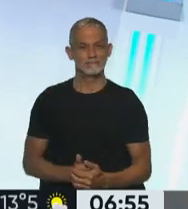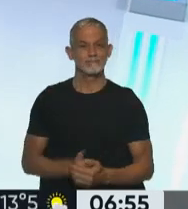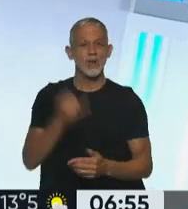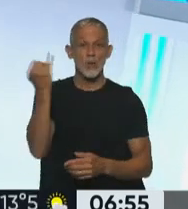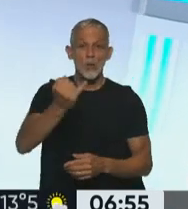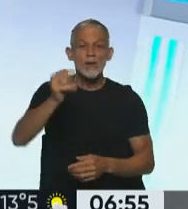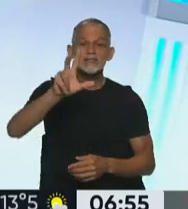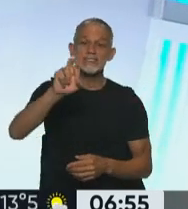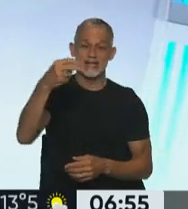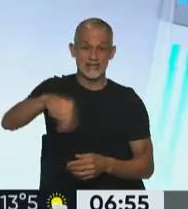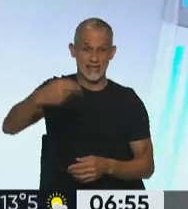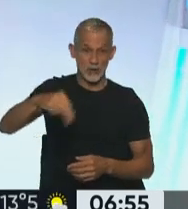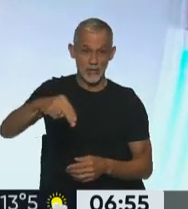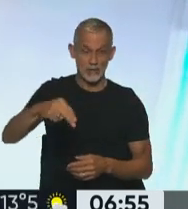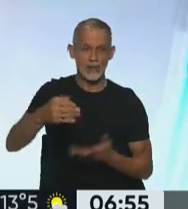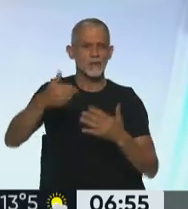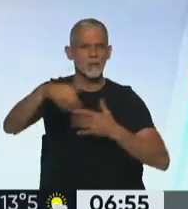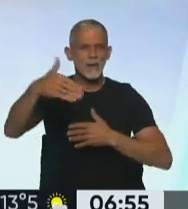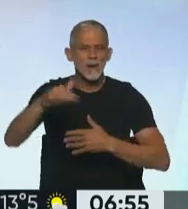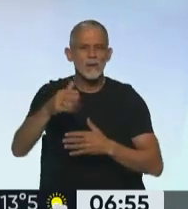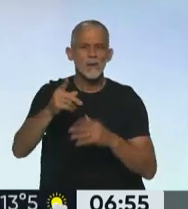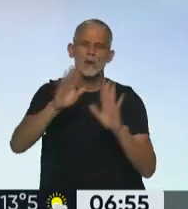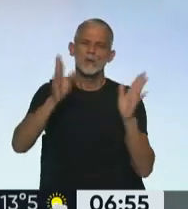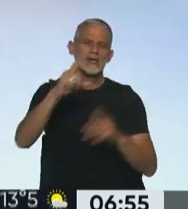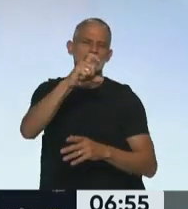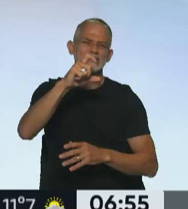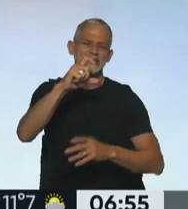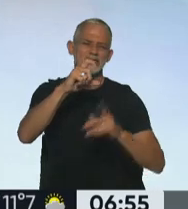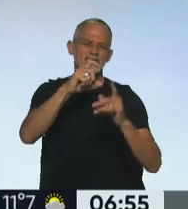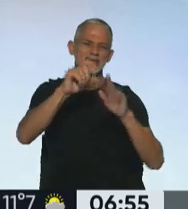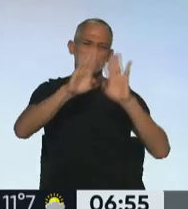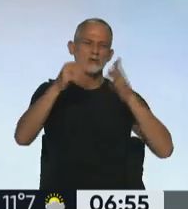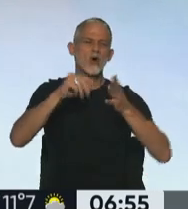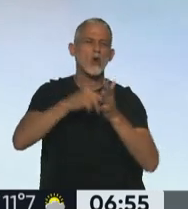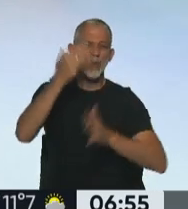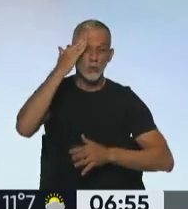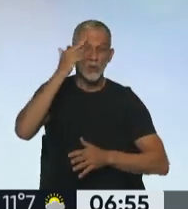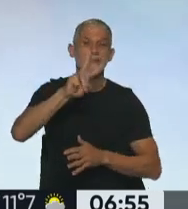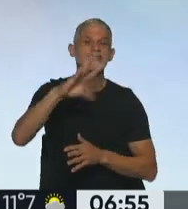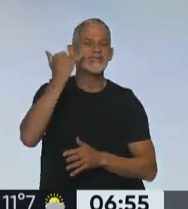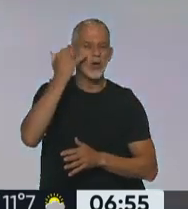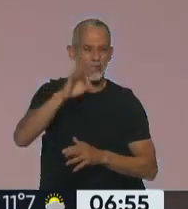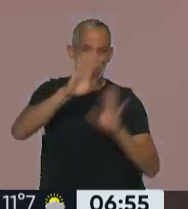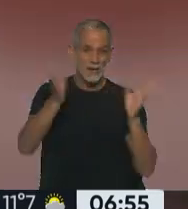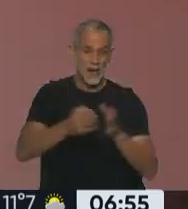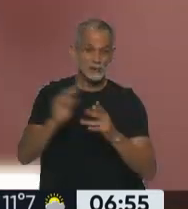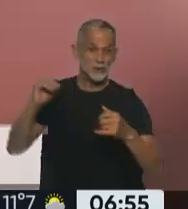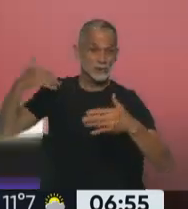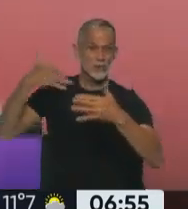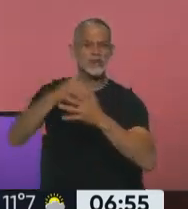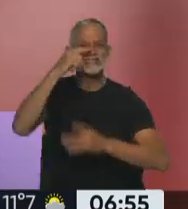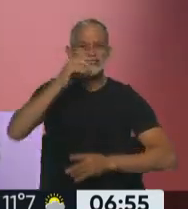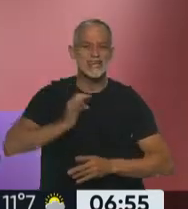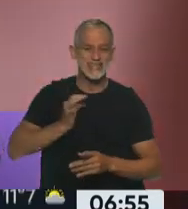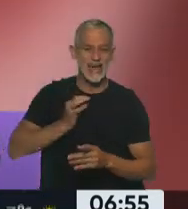Este jueves 30 de noviembre se va a estar realizando en el bellísimo Centro Cultural 25 de Mayo la séptima edición de 10 cortos 10.